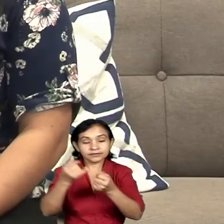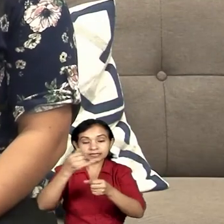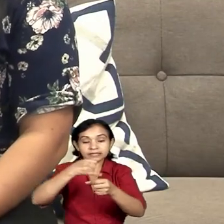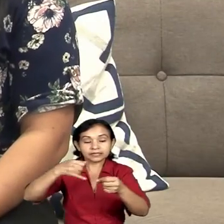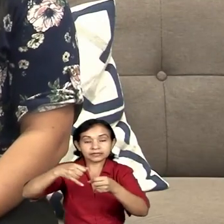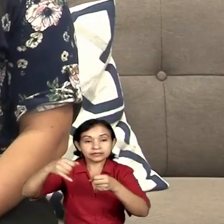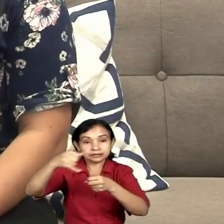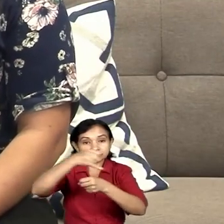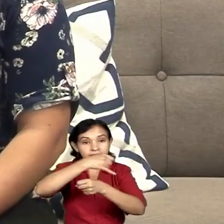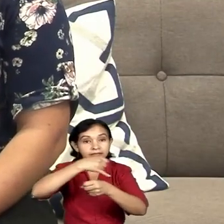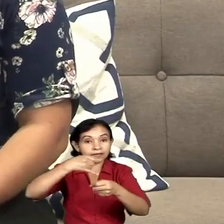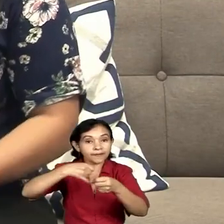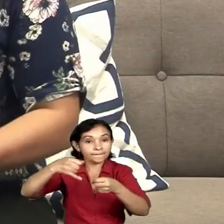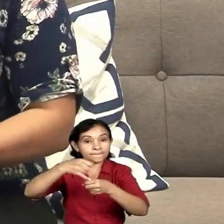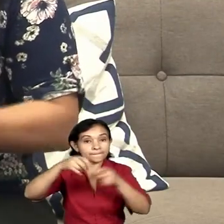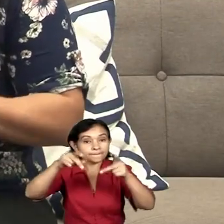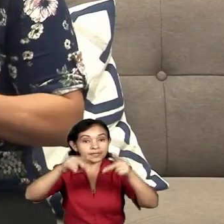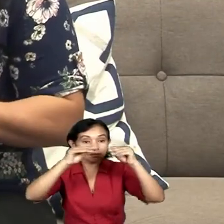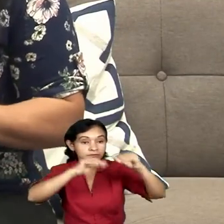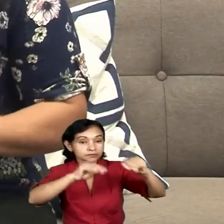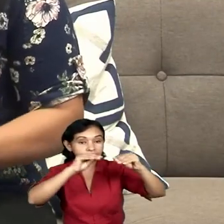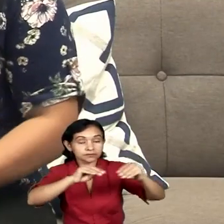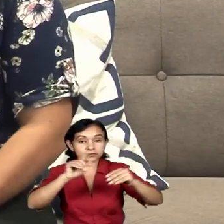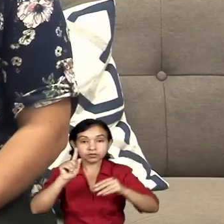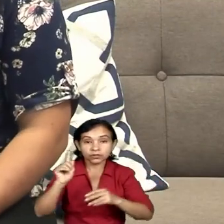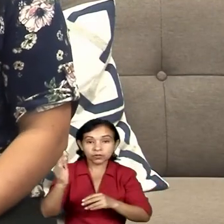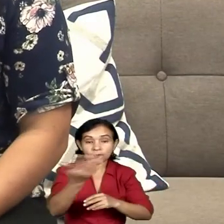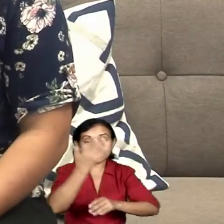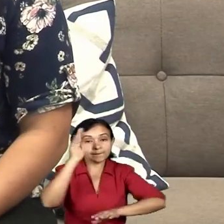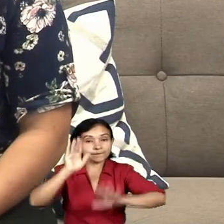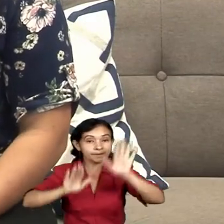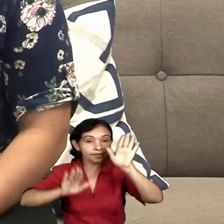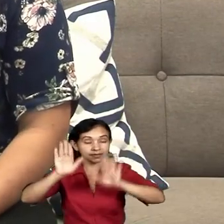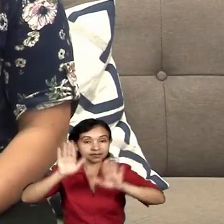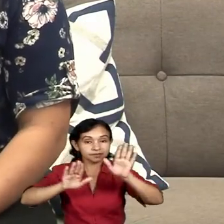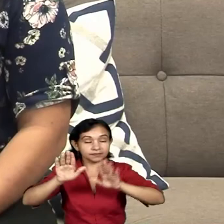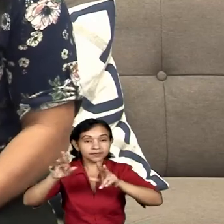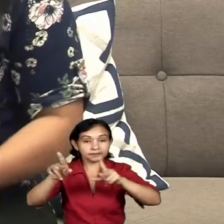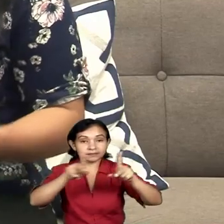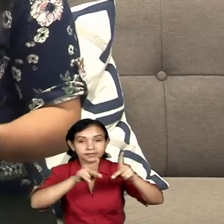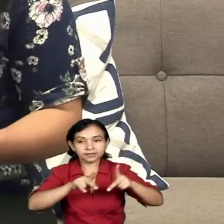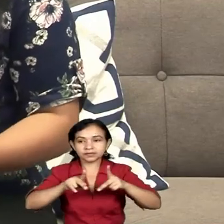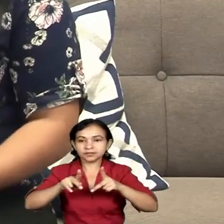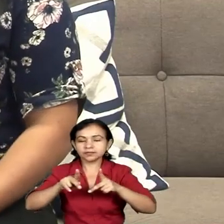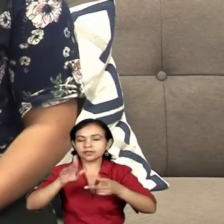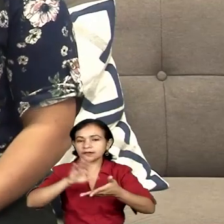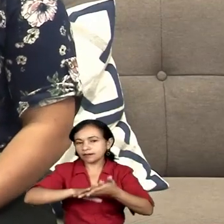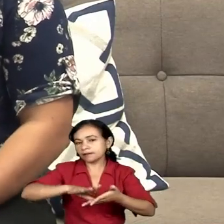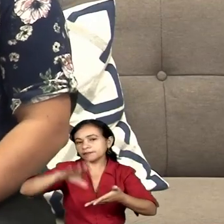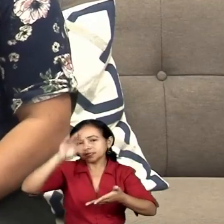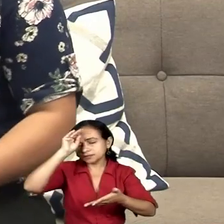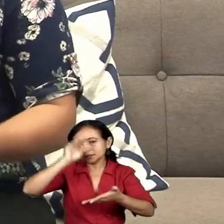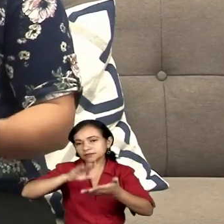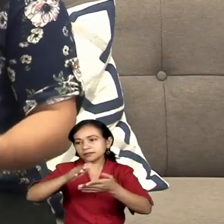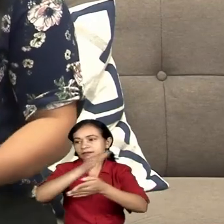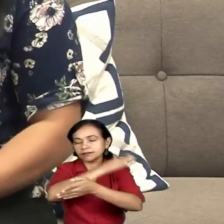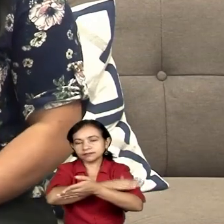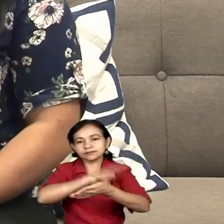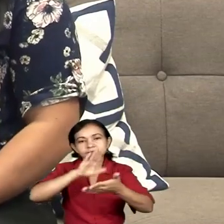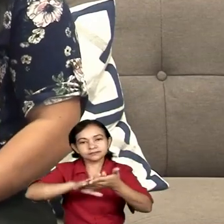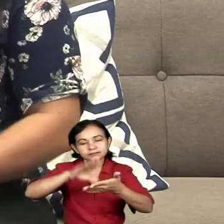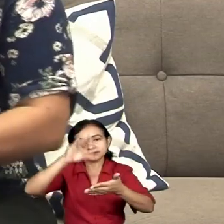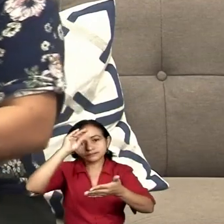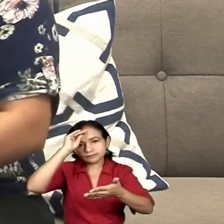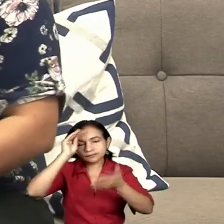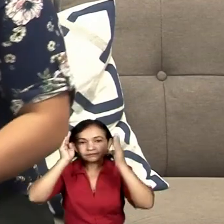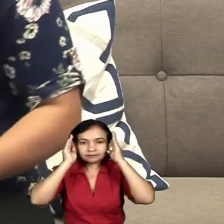protagonistas de esta ocasión, pero también todos los participantes de cada uno de estos eventos pasan por ese proceso de capacitación, de atención al cliente,